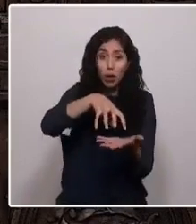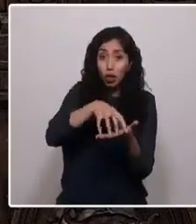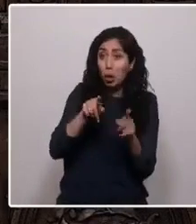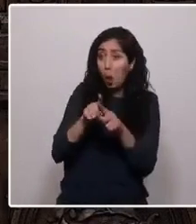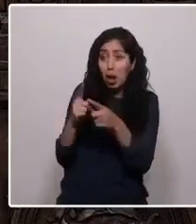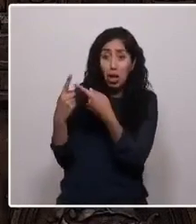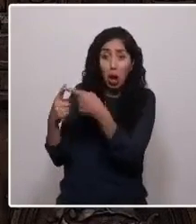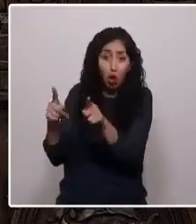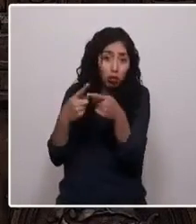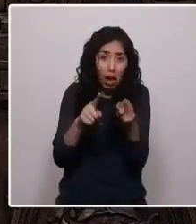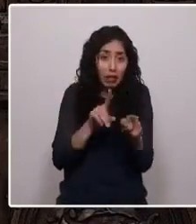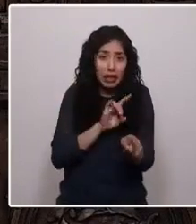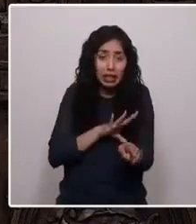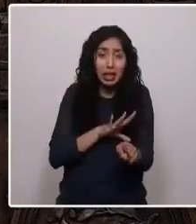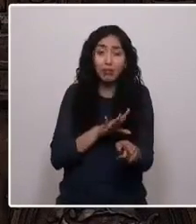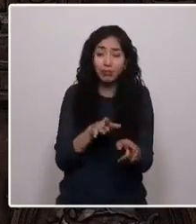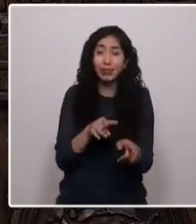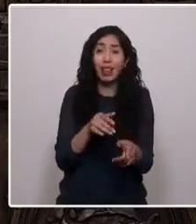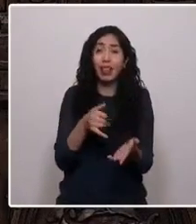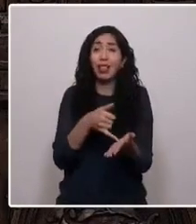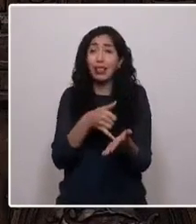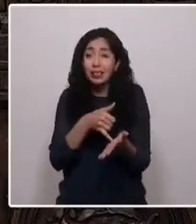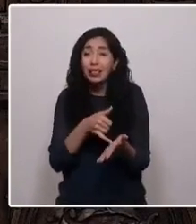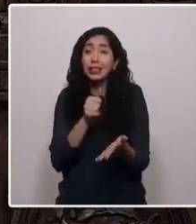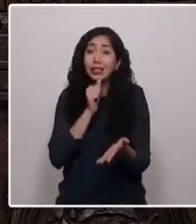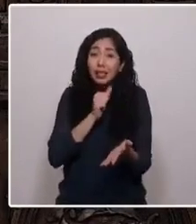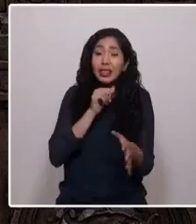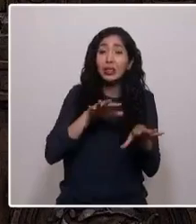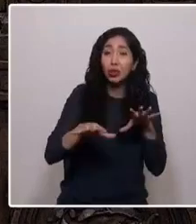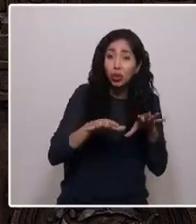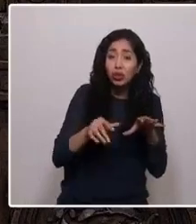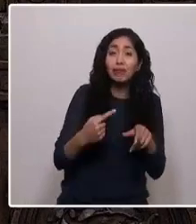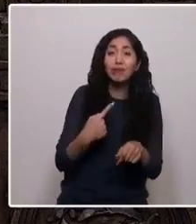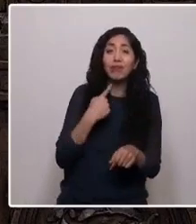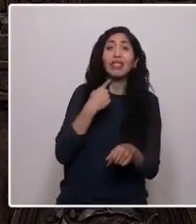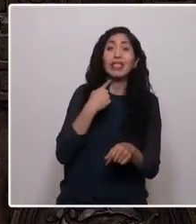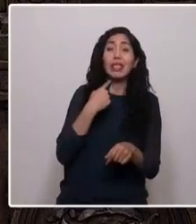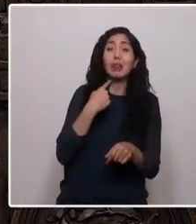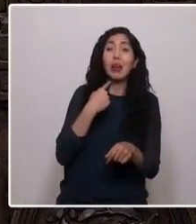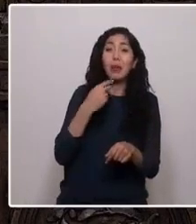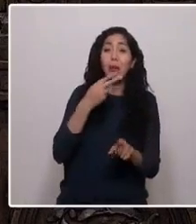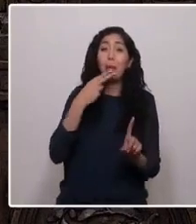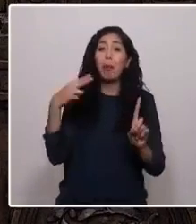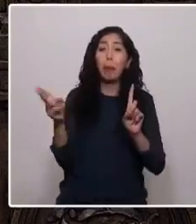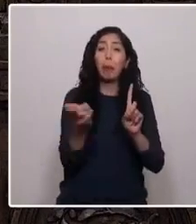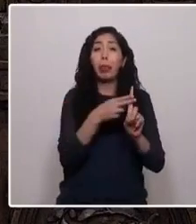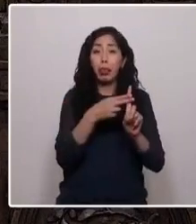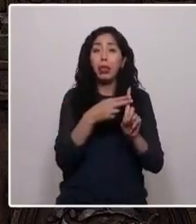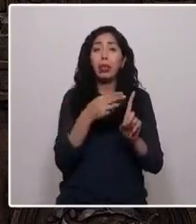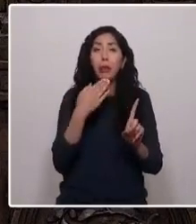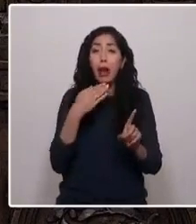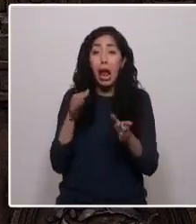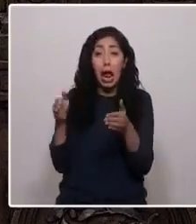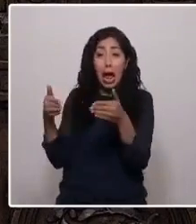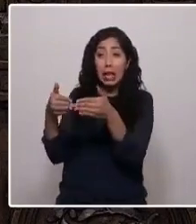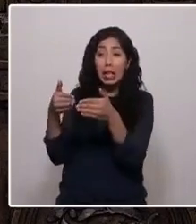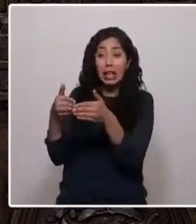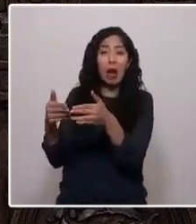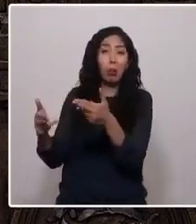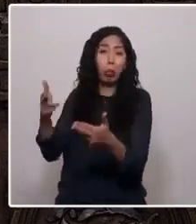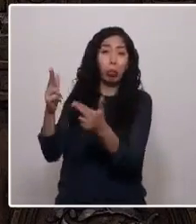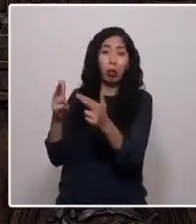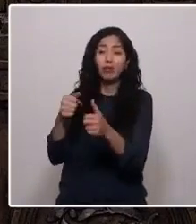chile con carencias víctimas de la estigmatización con consumos en las esquinas balaceras y